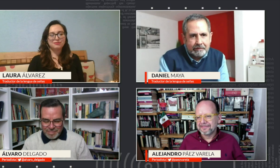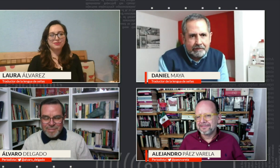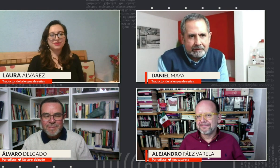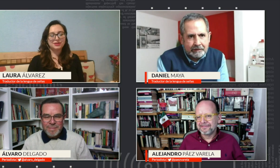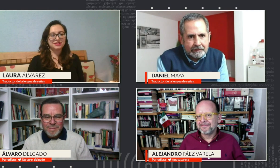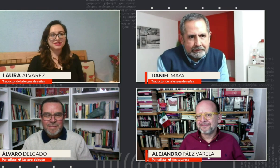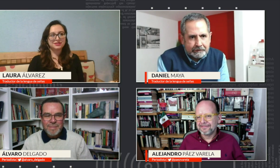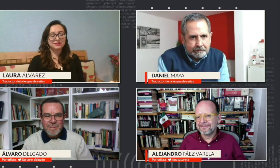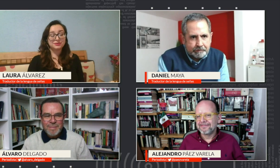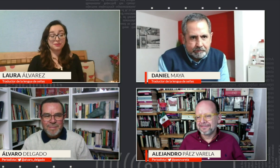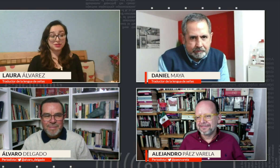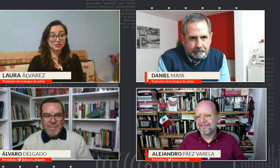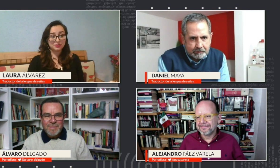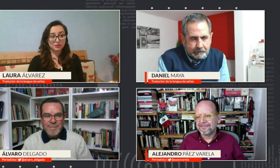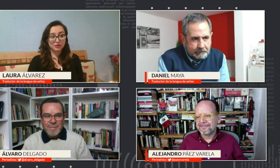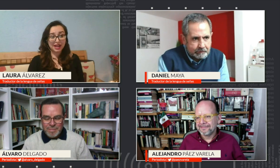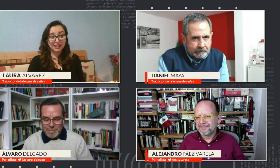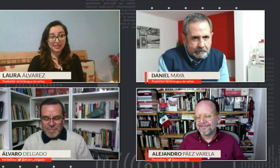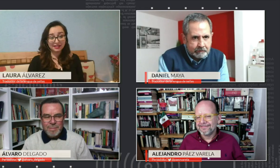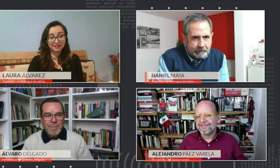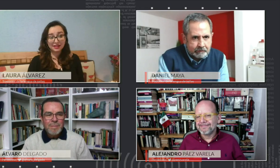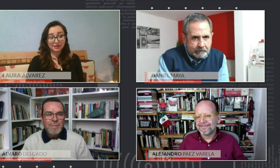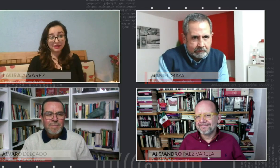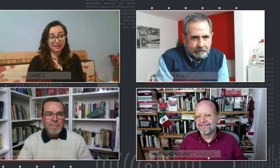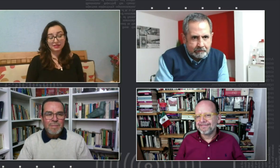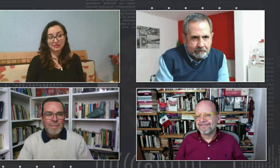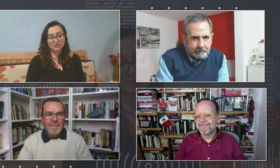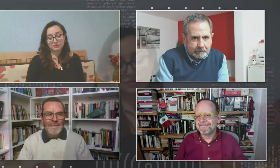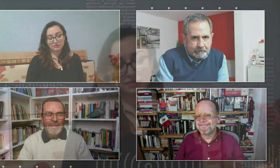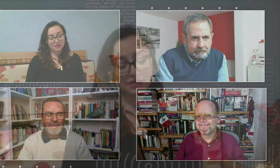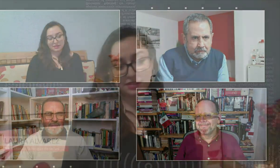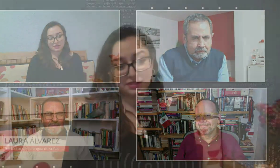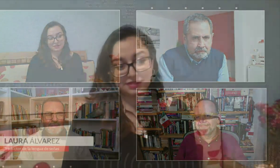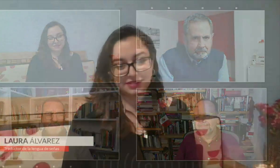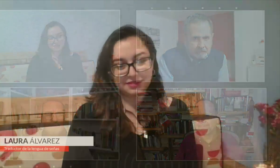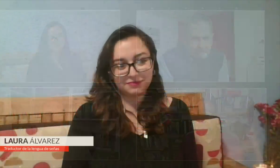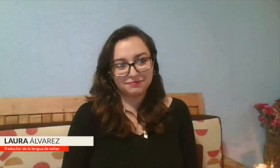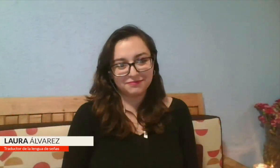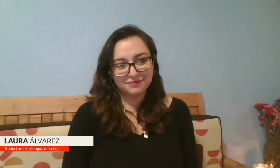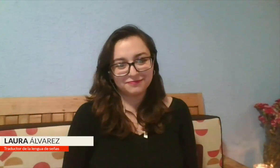Y bueno, es una persona muy cálida, la verdad es